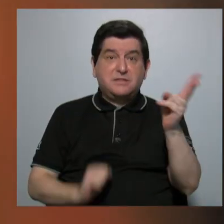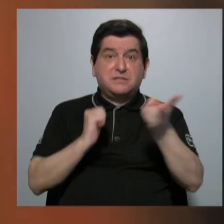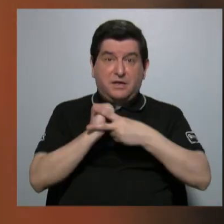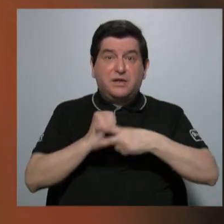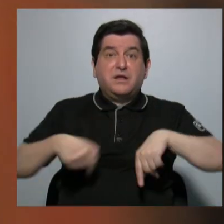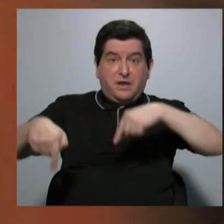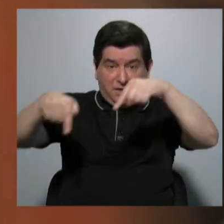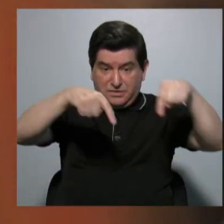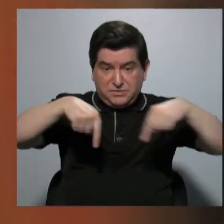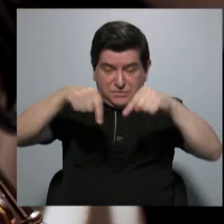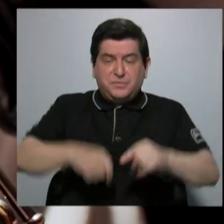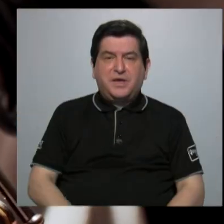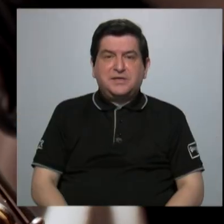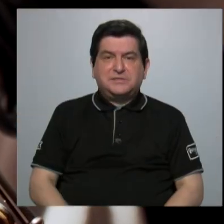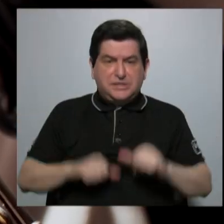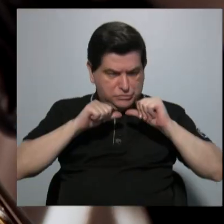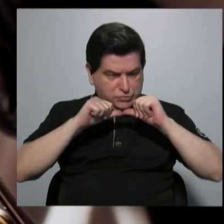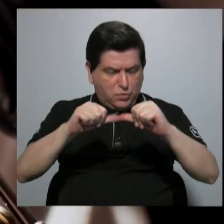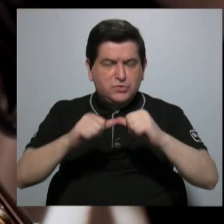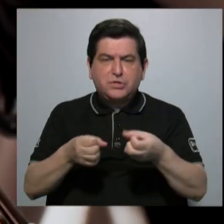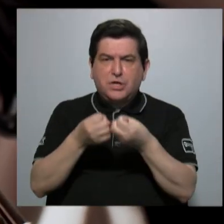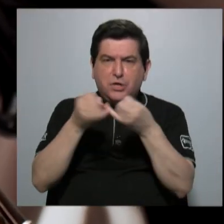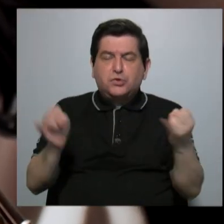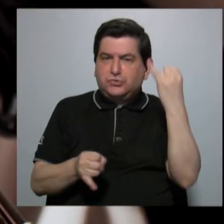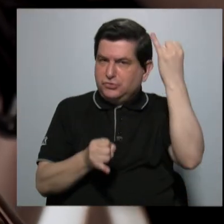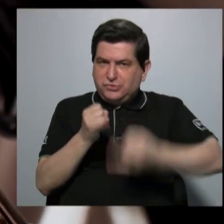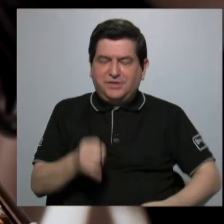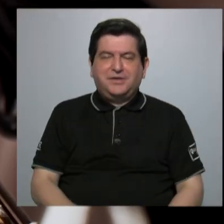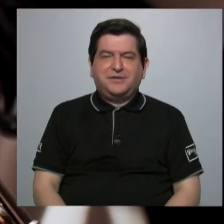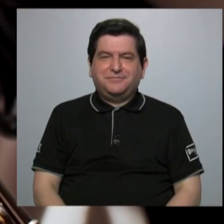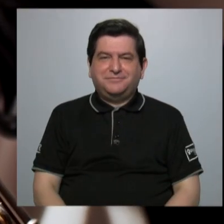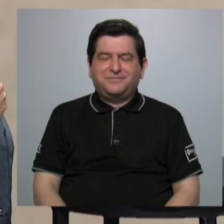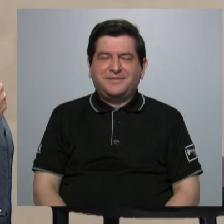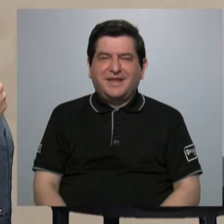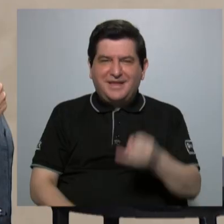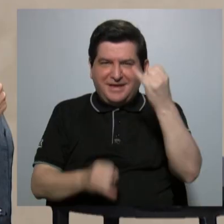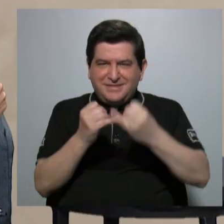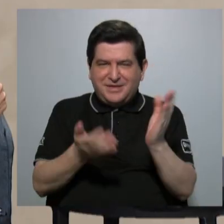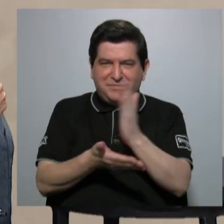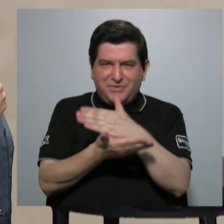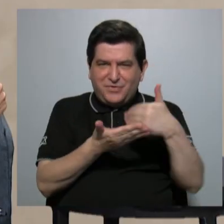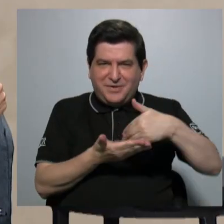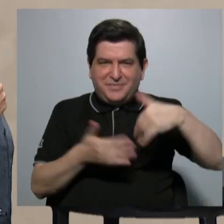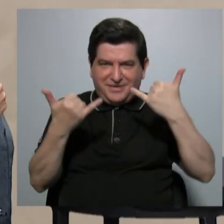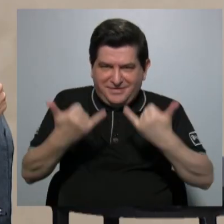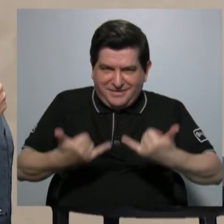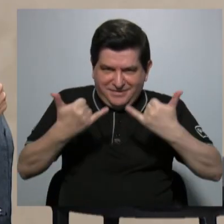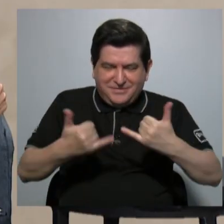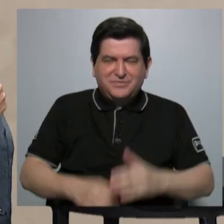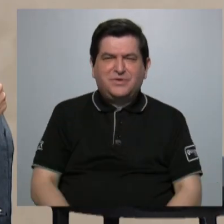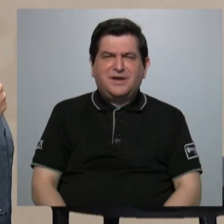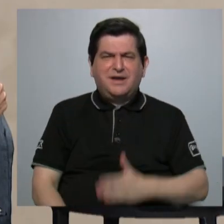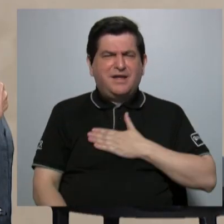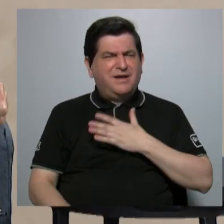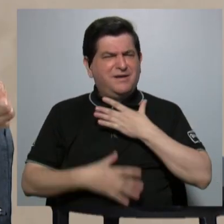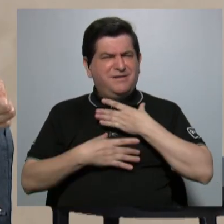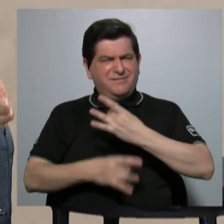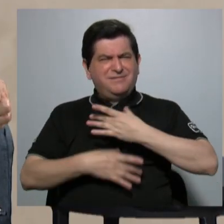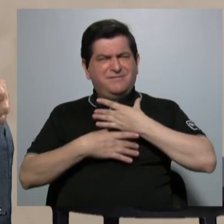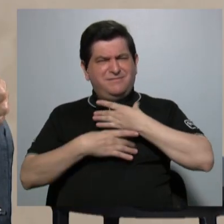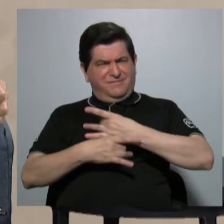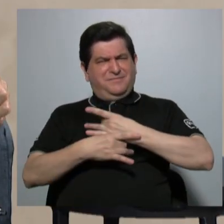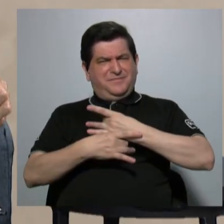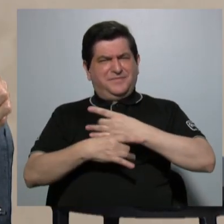fin, sin parar. Sí, ya se nos fue el tiempo en este otro segundo segmento. Me ha llamado